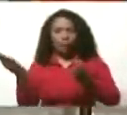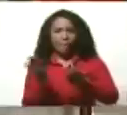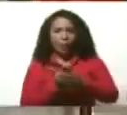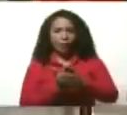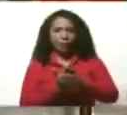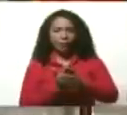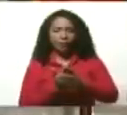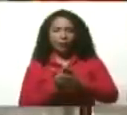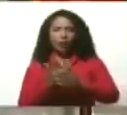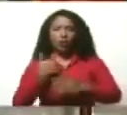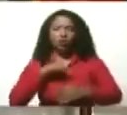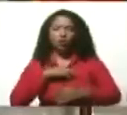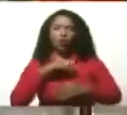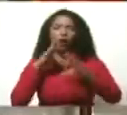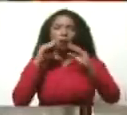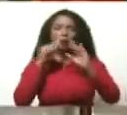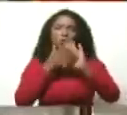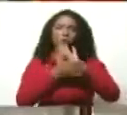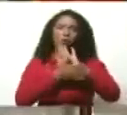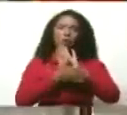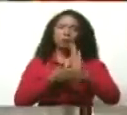Estamos hablando de